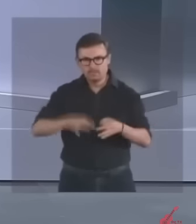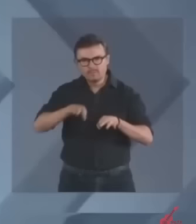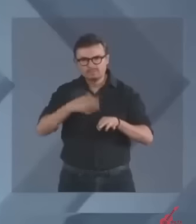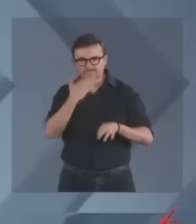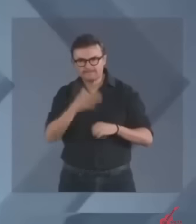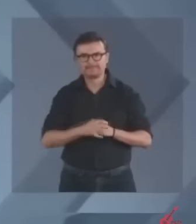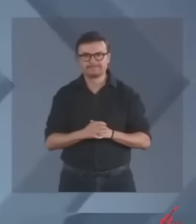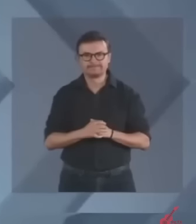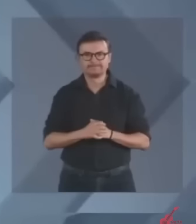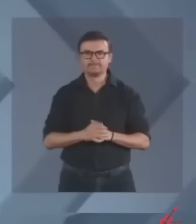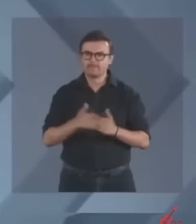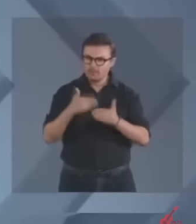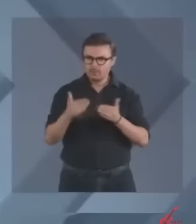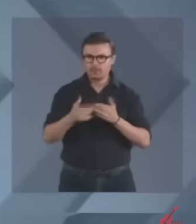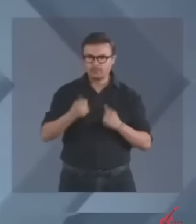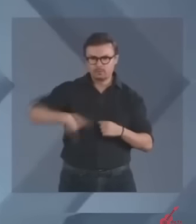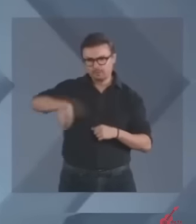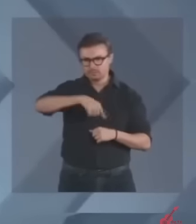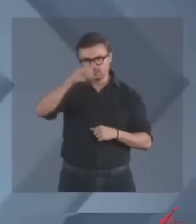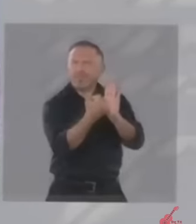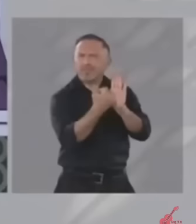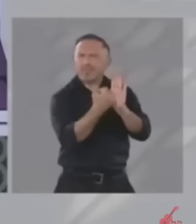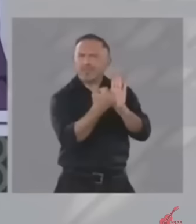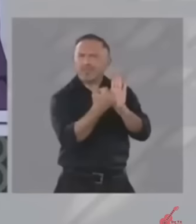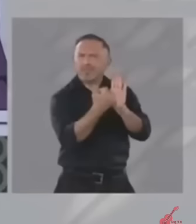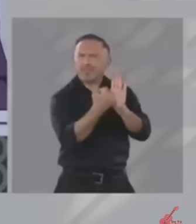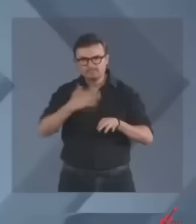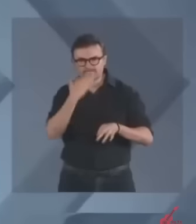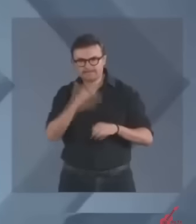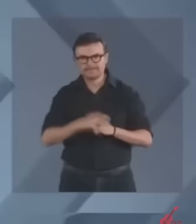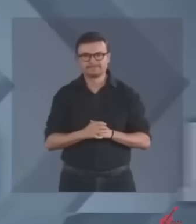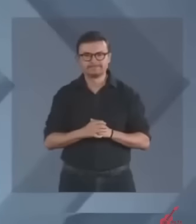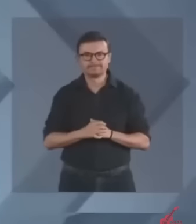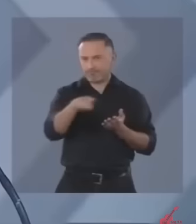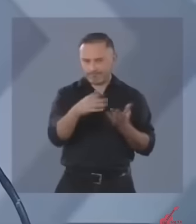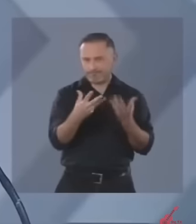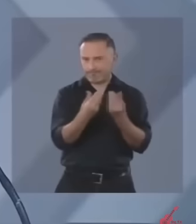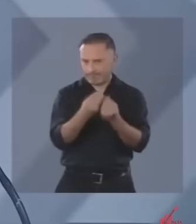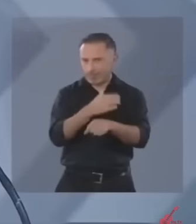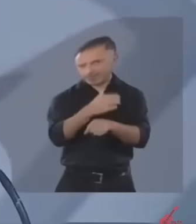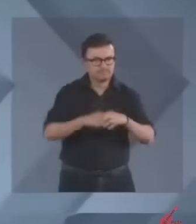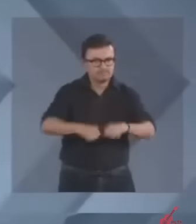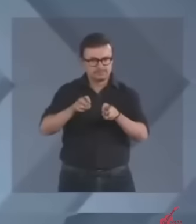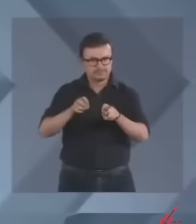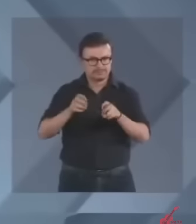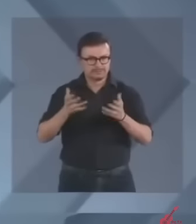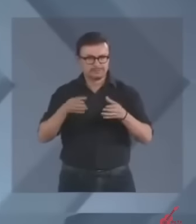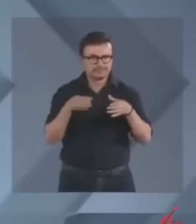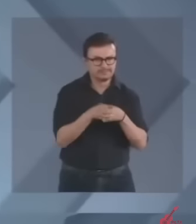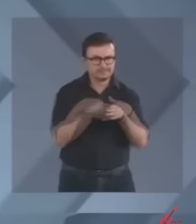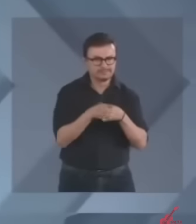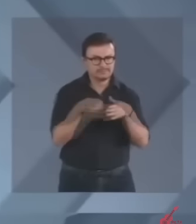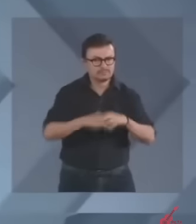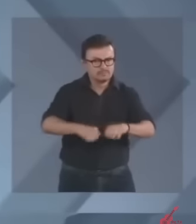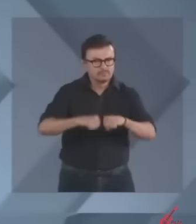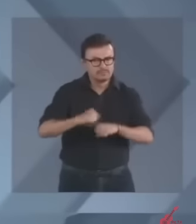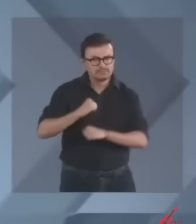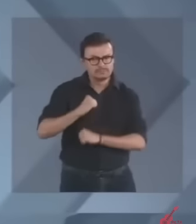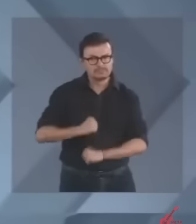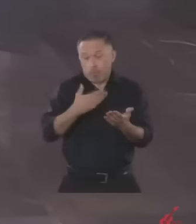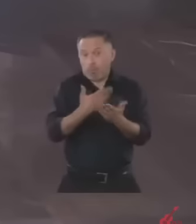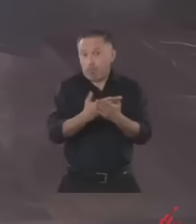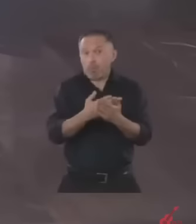de que nos compartan sus palos, sus rollos y sus pelotas para jugar golf mal pensados para garantizar el sexo seguro para